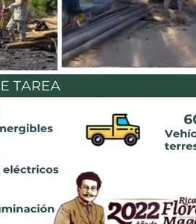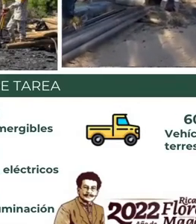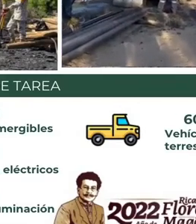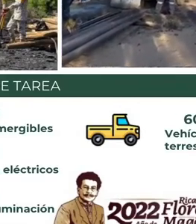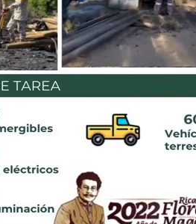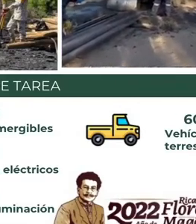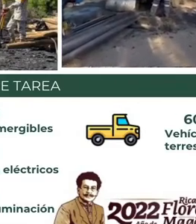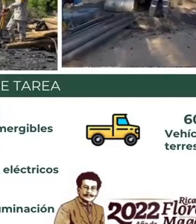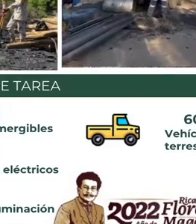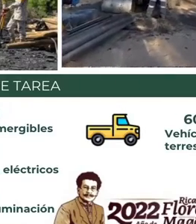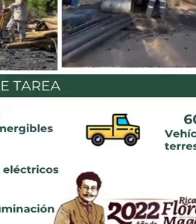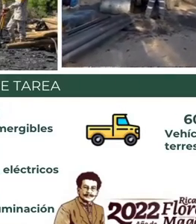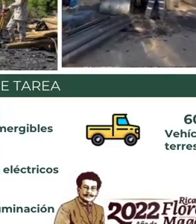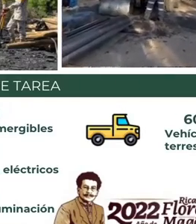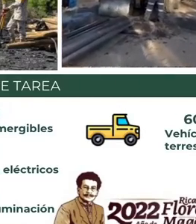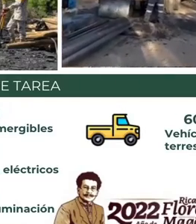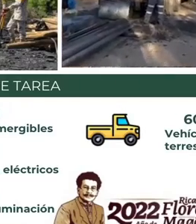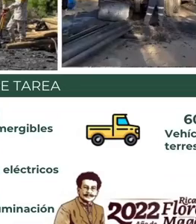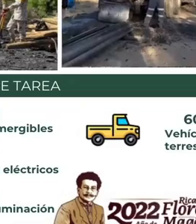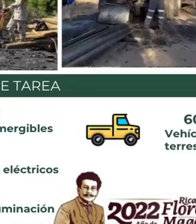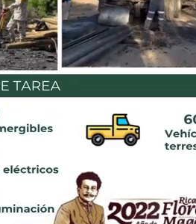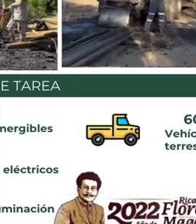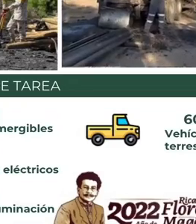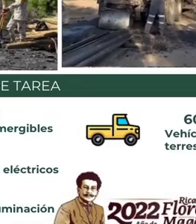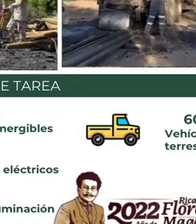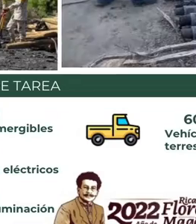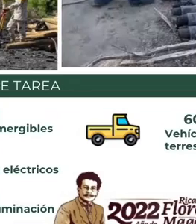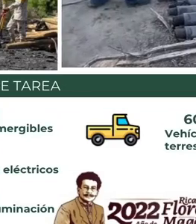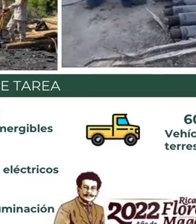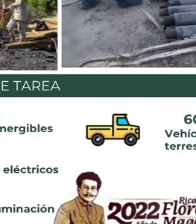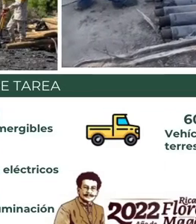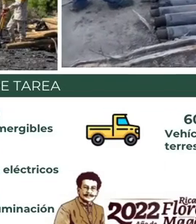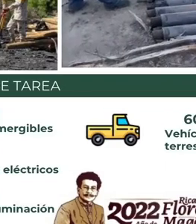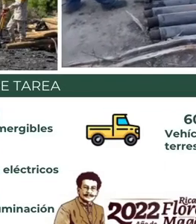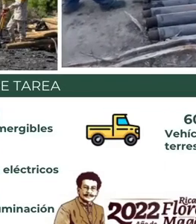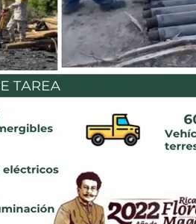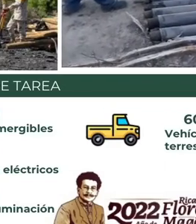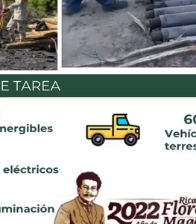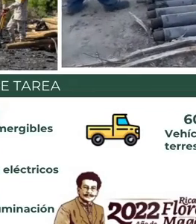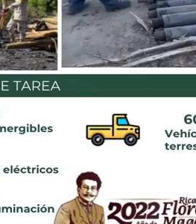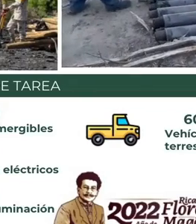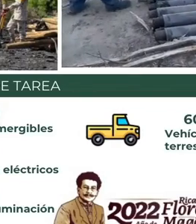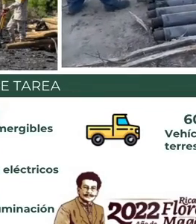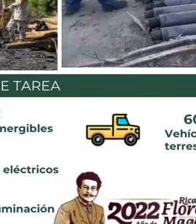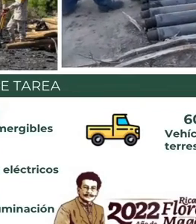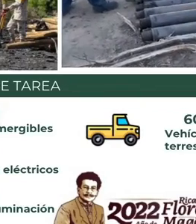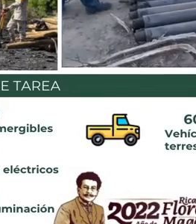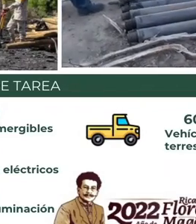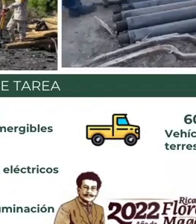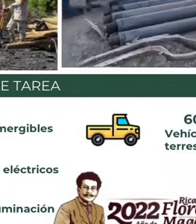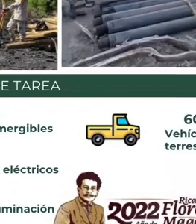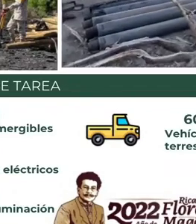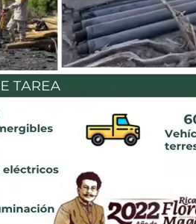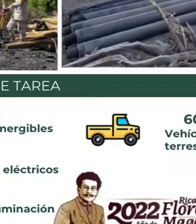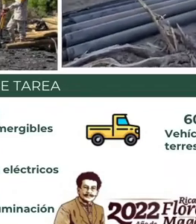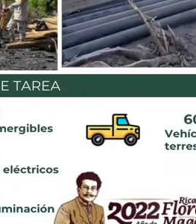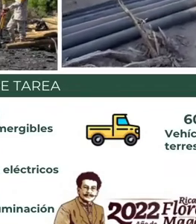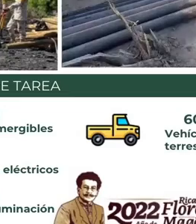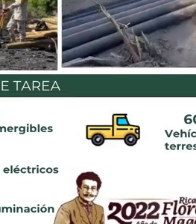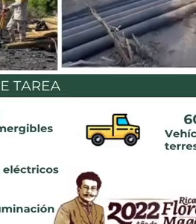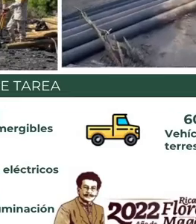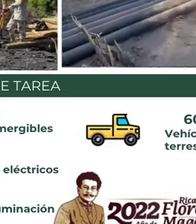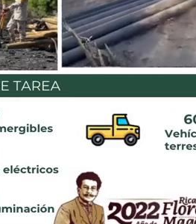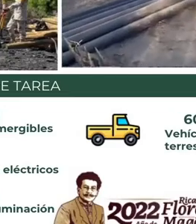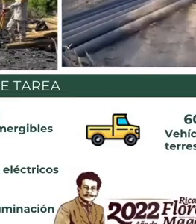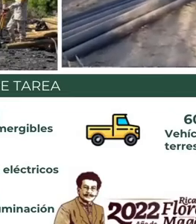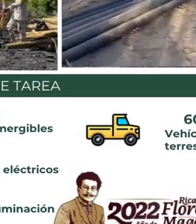cubierto el requerimiento de este equipo. Para su operación, la Comisión Federal de Electricidad ha colocado en